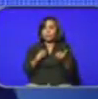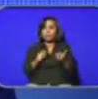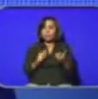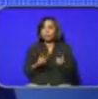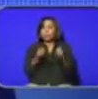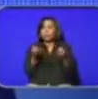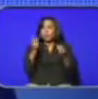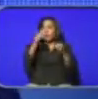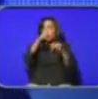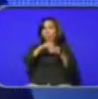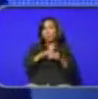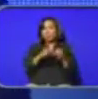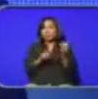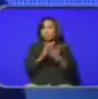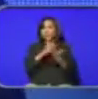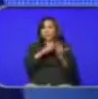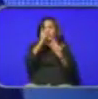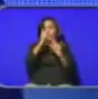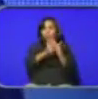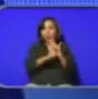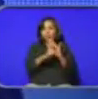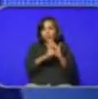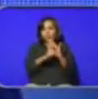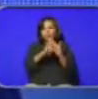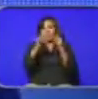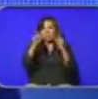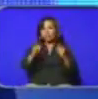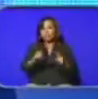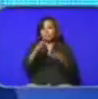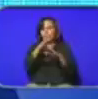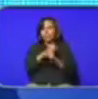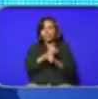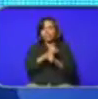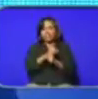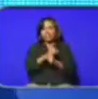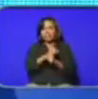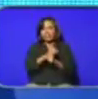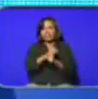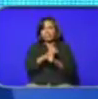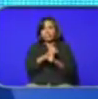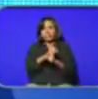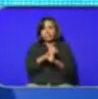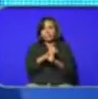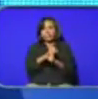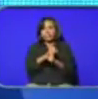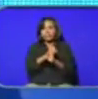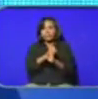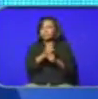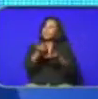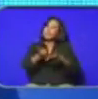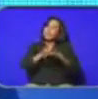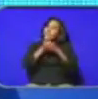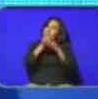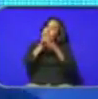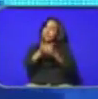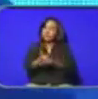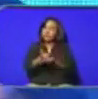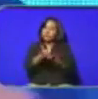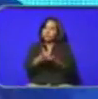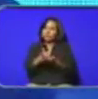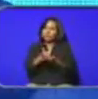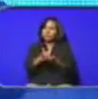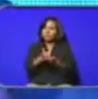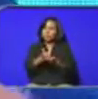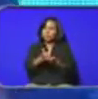sistema nazca dentro de un marco jurídico y dentro de un sistema que ayude en forma inicial a